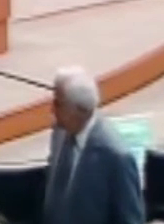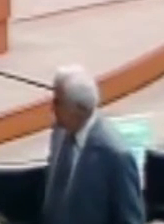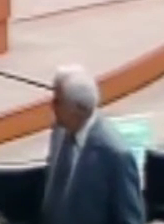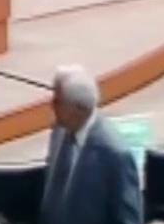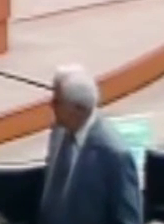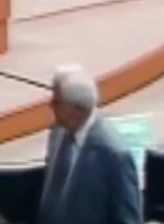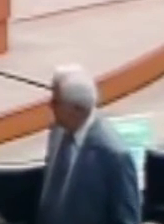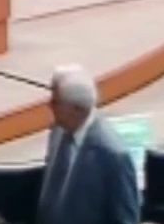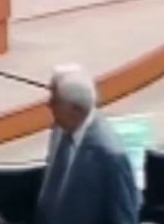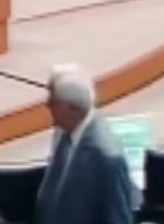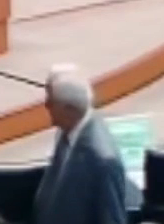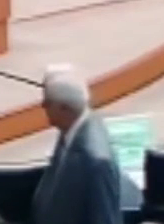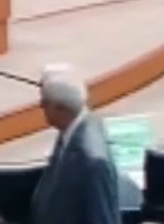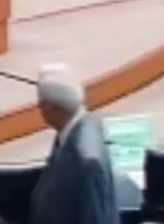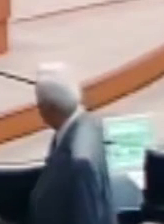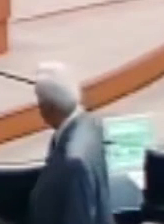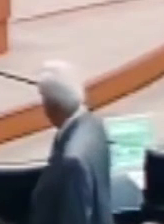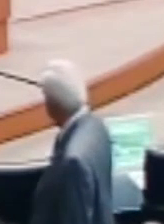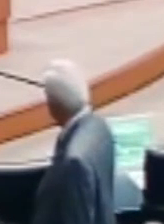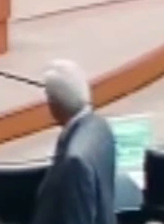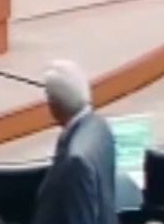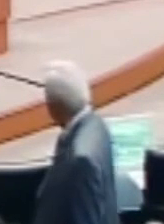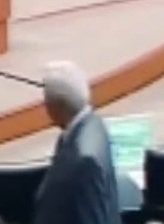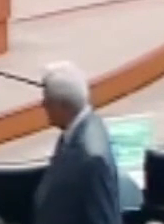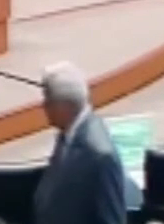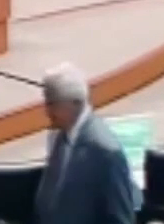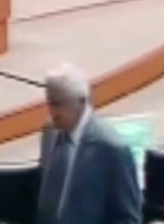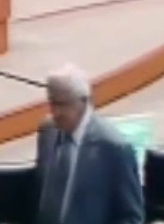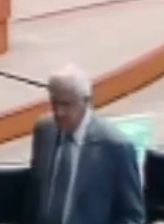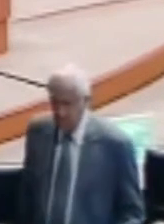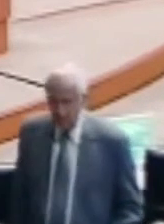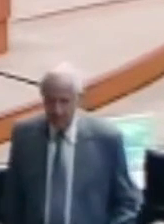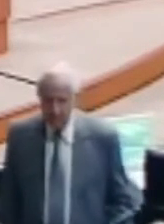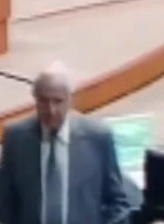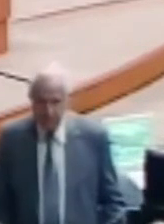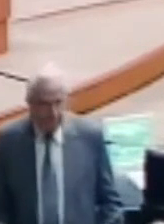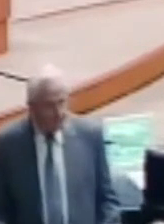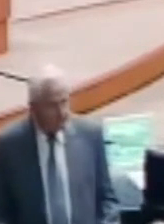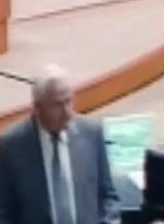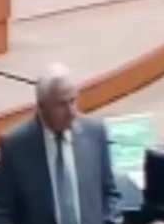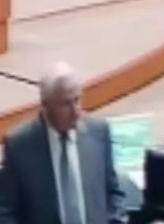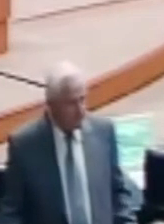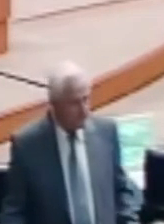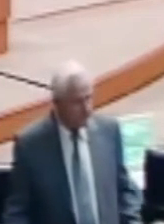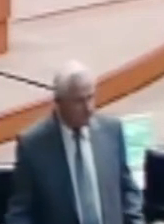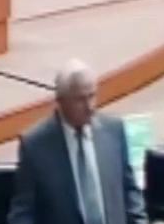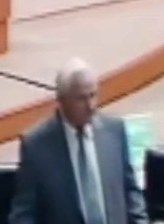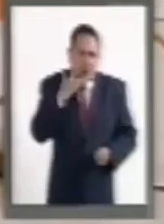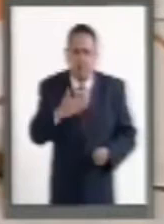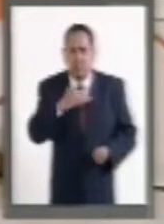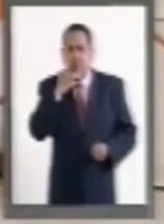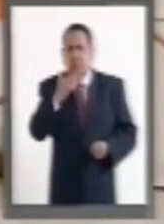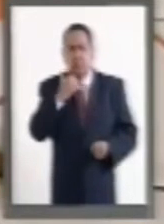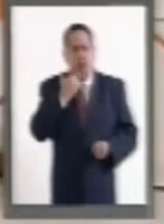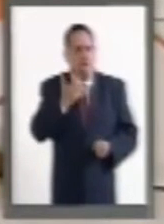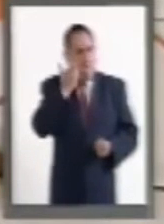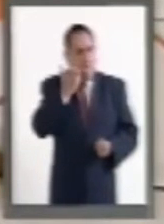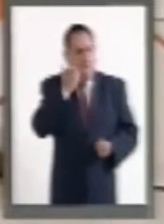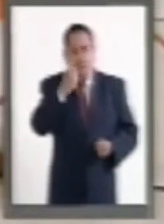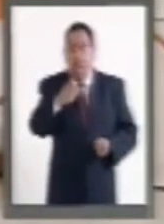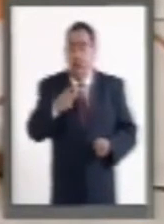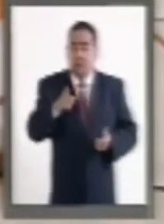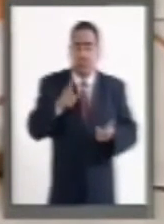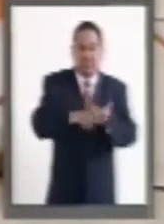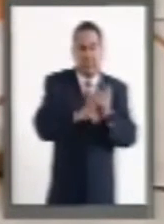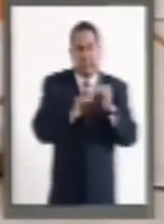resolución a favor de Morena por la anulación de la elección y solicitar elecciones